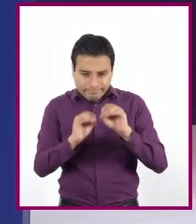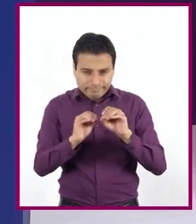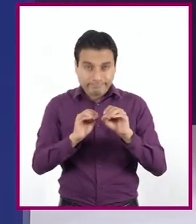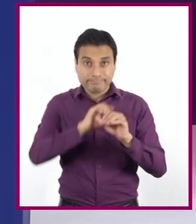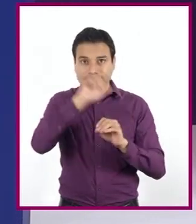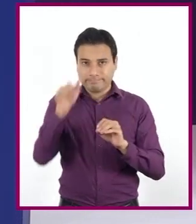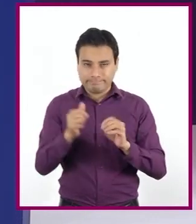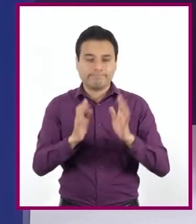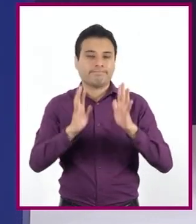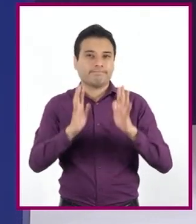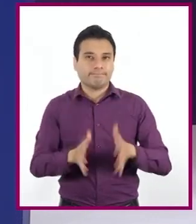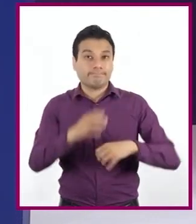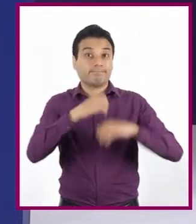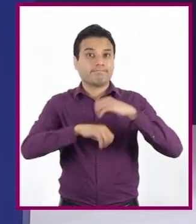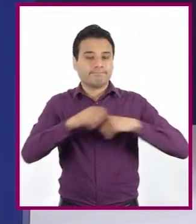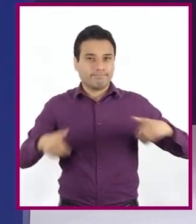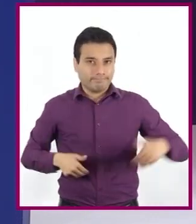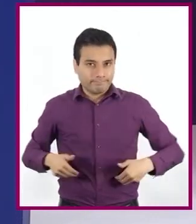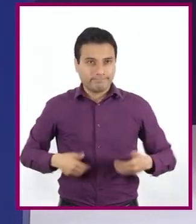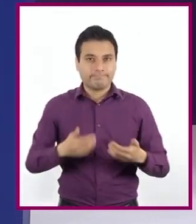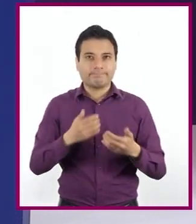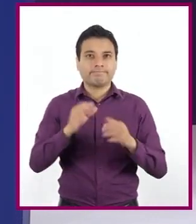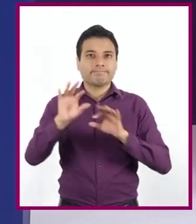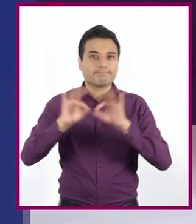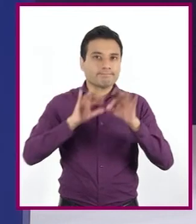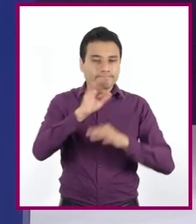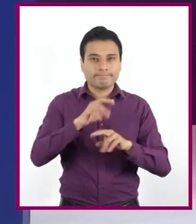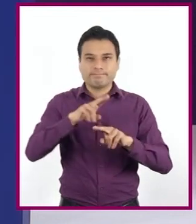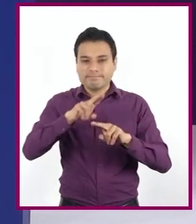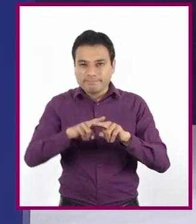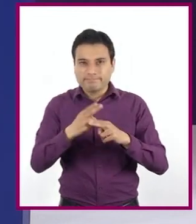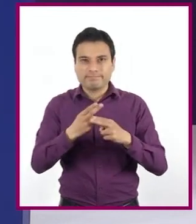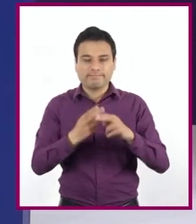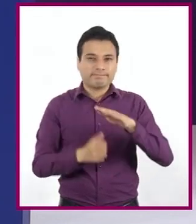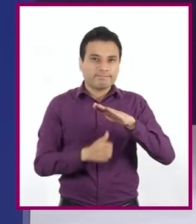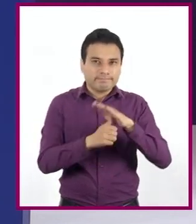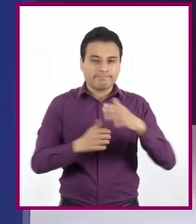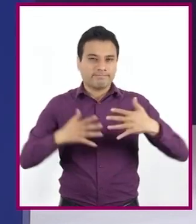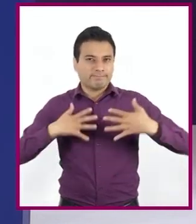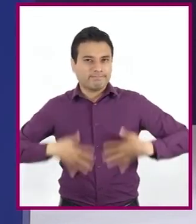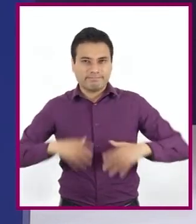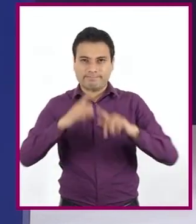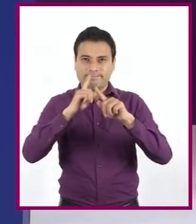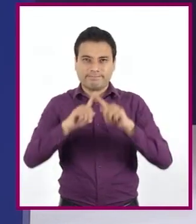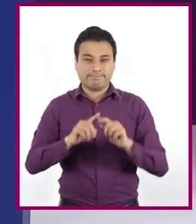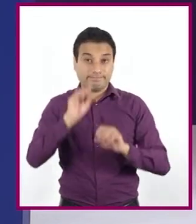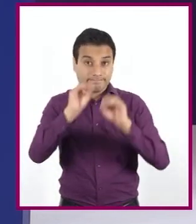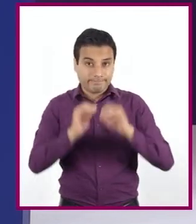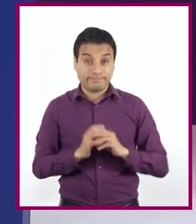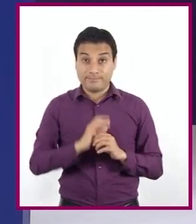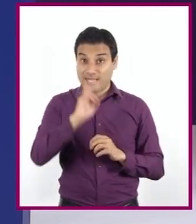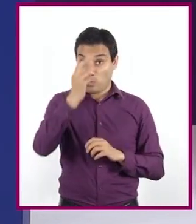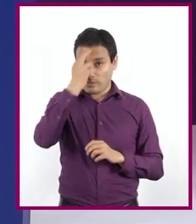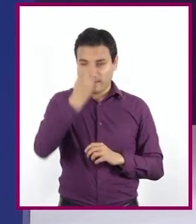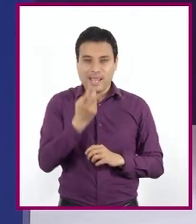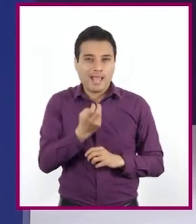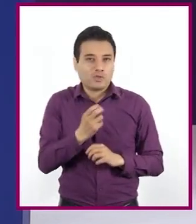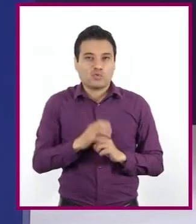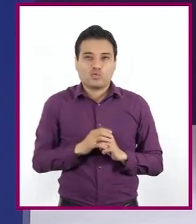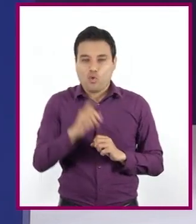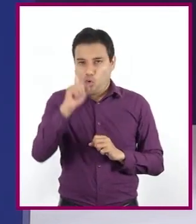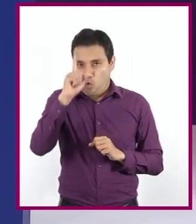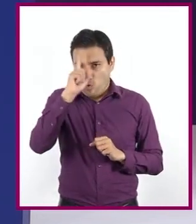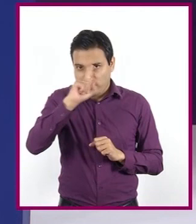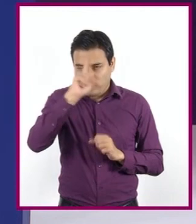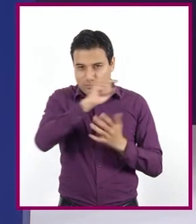verificar la utilería, seleccionar el vestuario, entre muchas otras cosas. Recuerden que estas son algunas de las